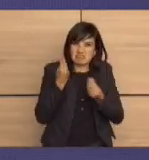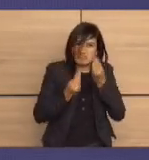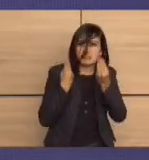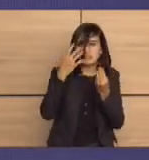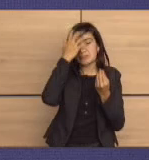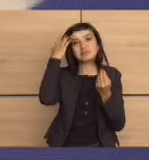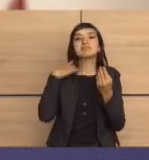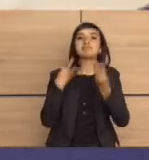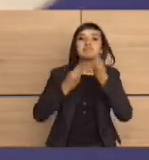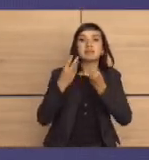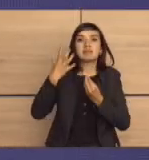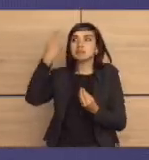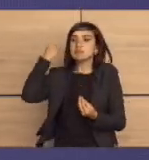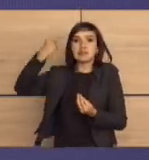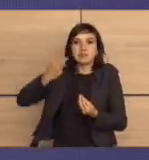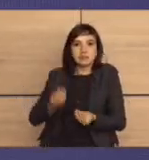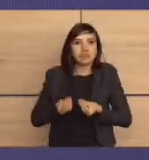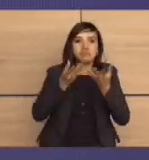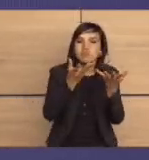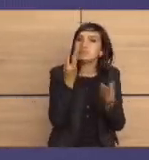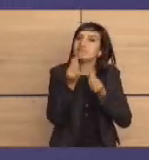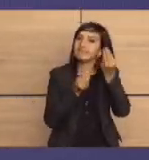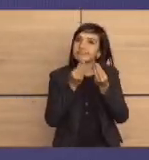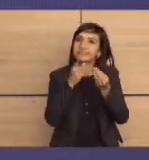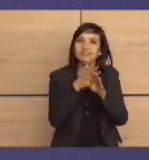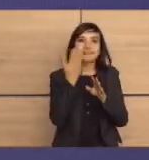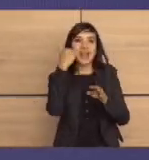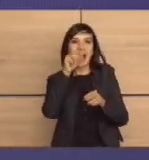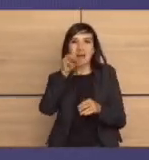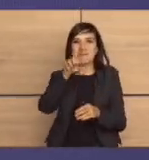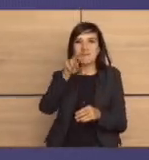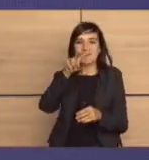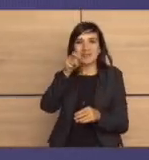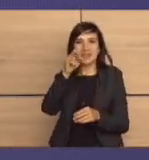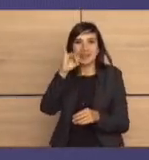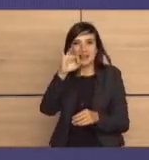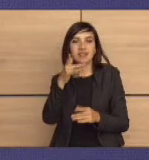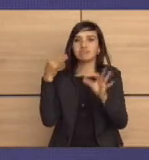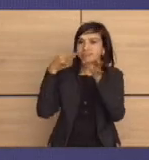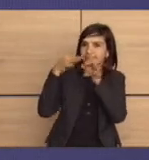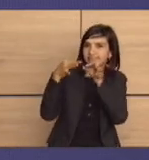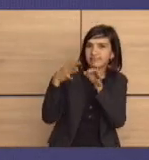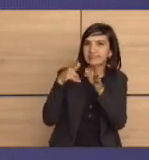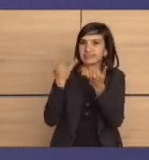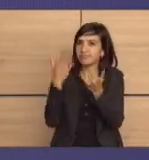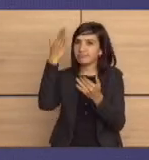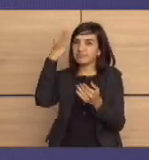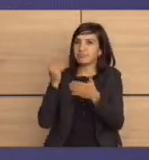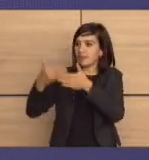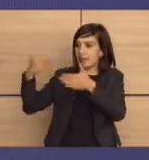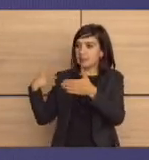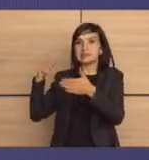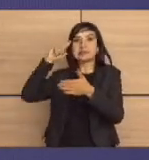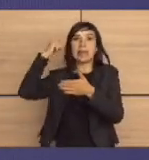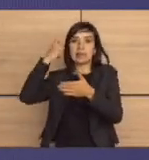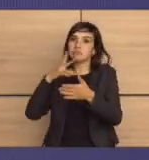historia, ética y ciudadanía, partiendo de los premisos, de las premisas que la doctora Margarita enunció y de la complejidad y el desafío que implica